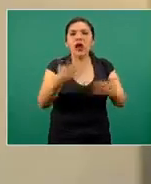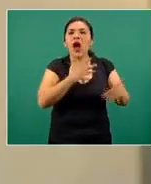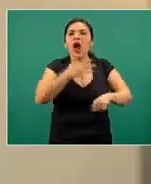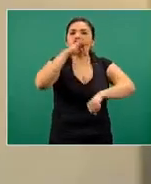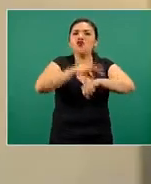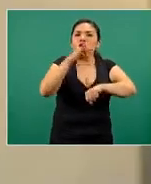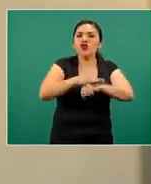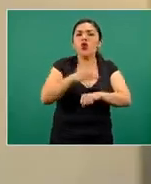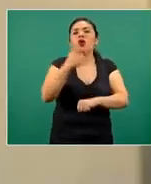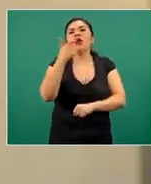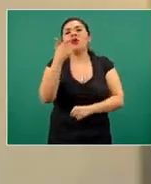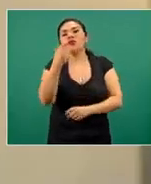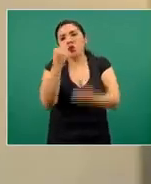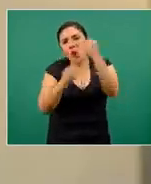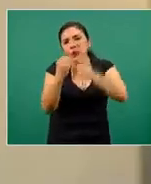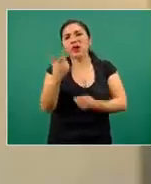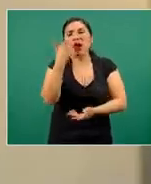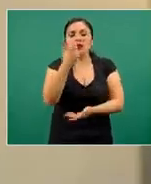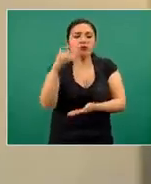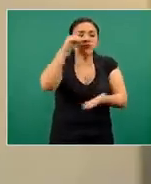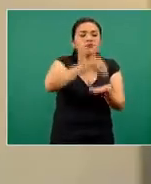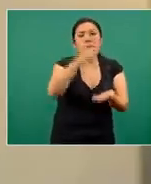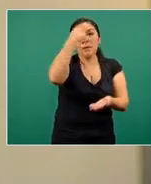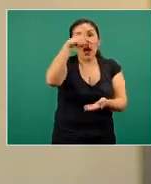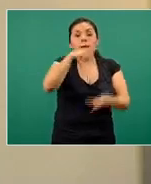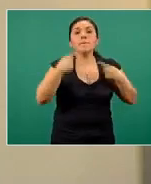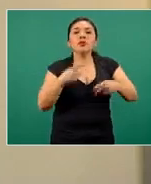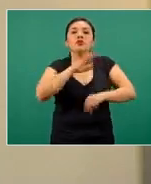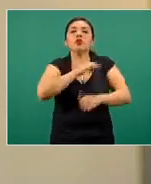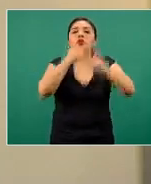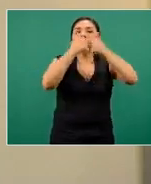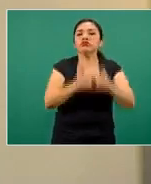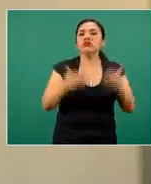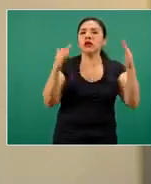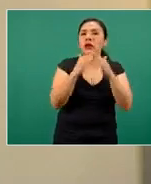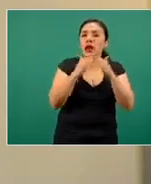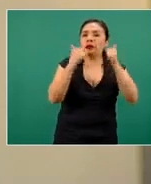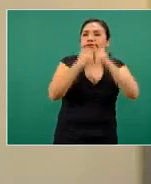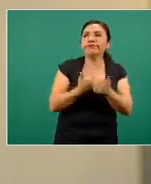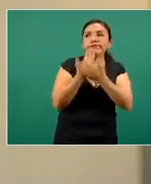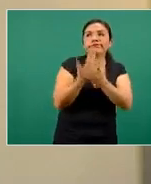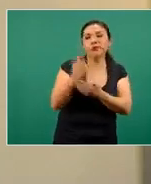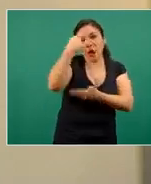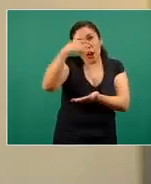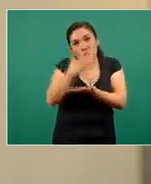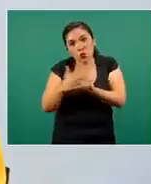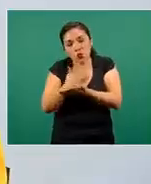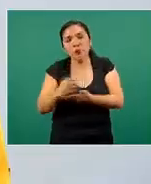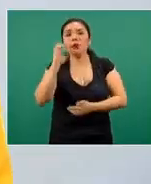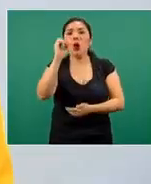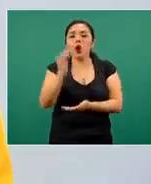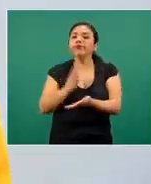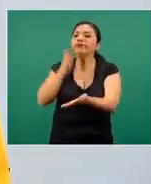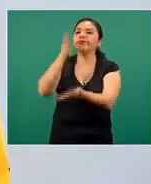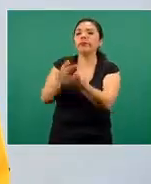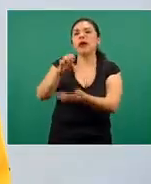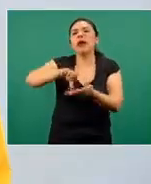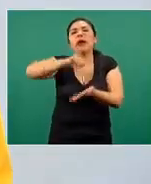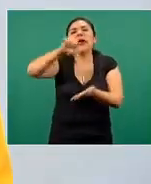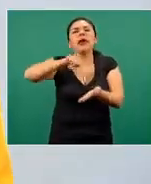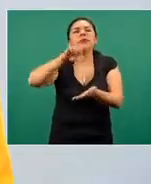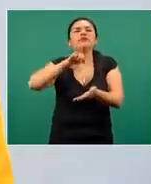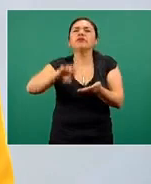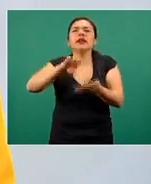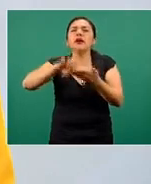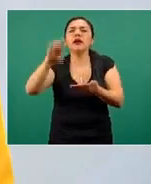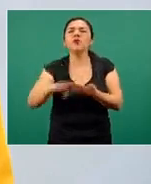para facilitar que las personas se resguardaran, e intervenciones específicas, por ejemplo, en la central de abastos, en reclusorios,